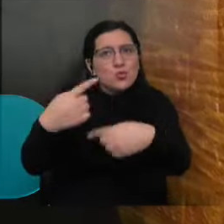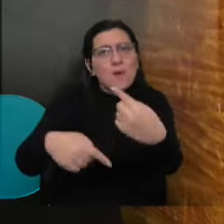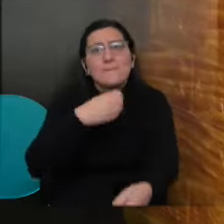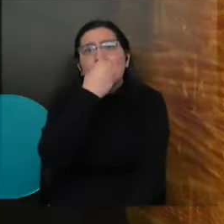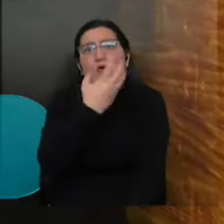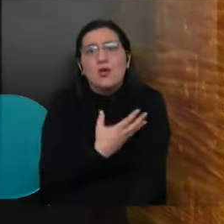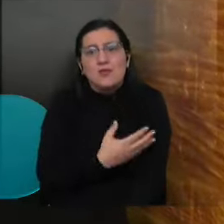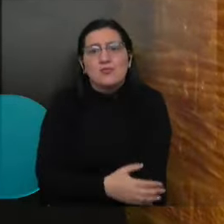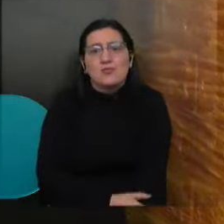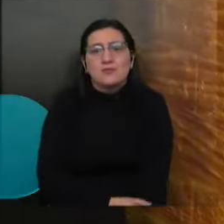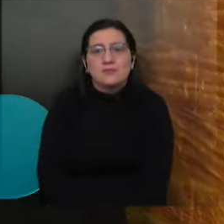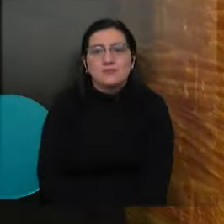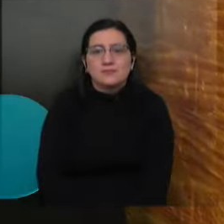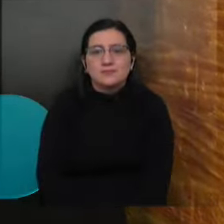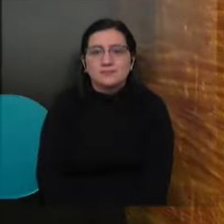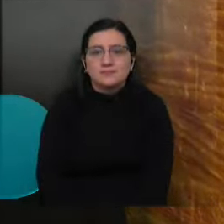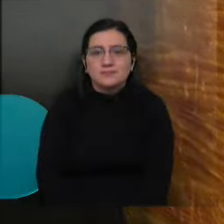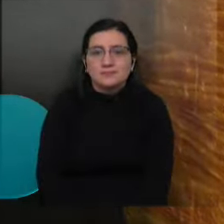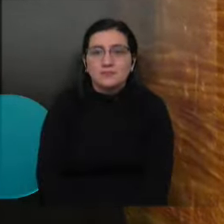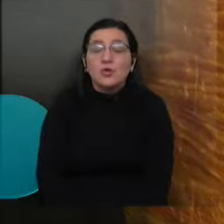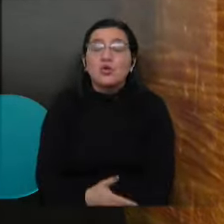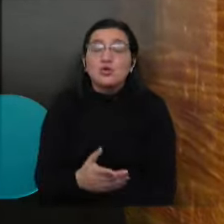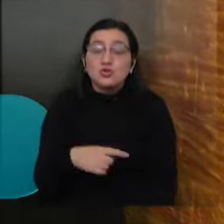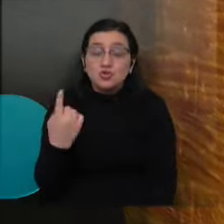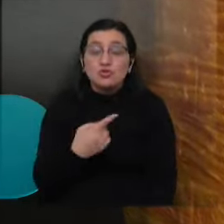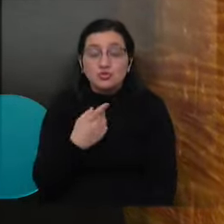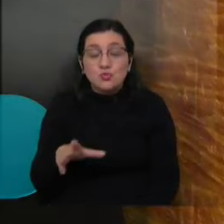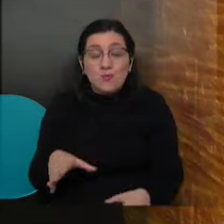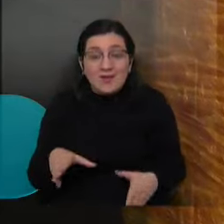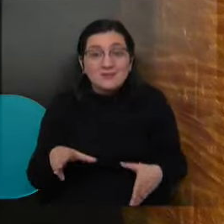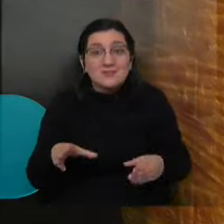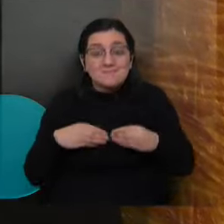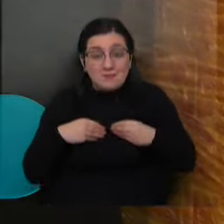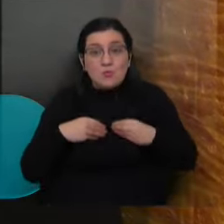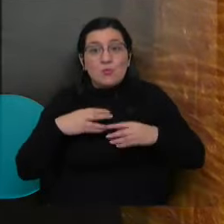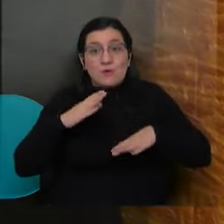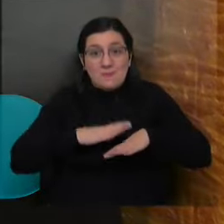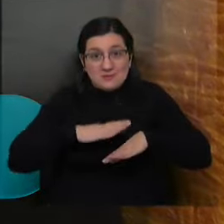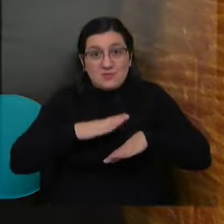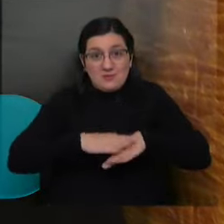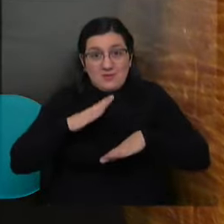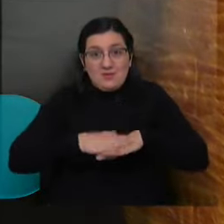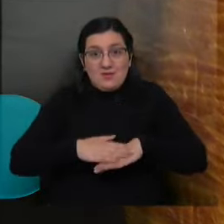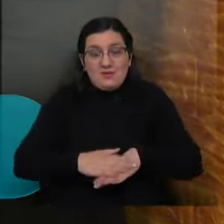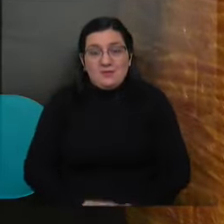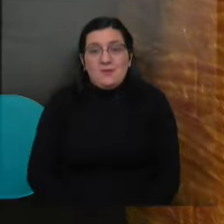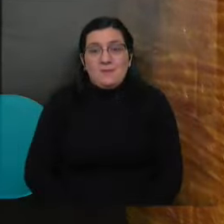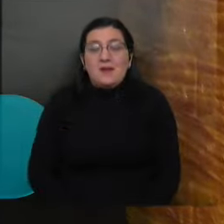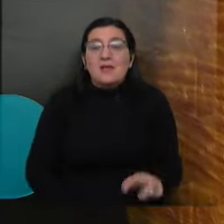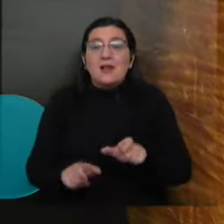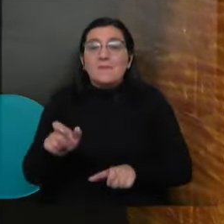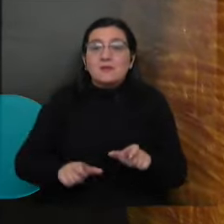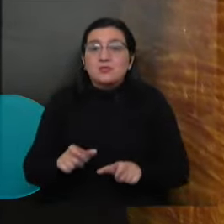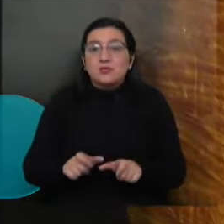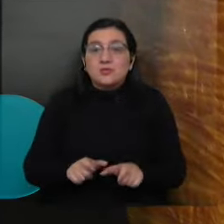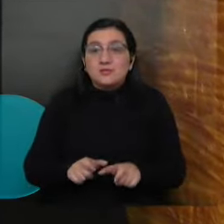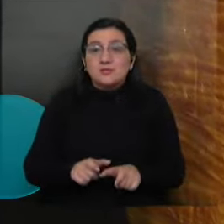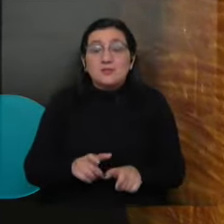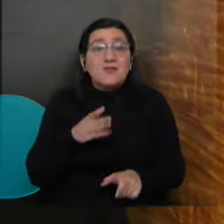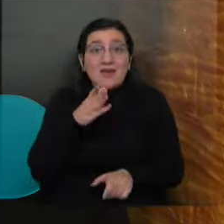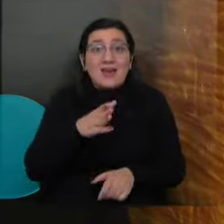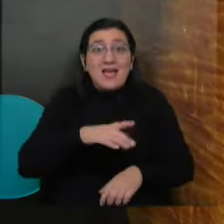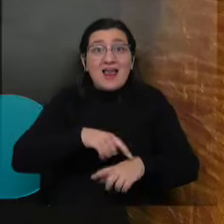esas eso como es lo que Nosotros tomamos Como qué podemos hacer con la responsabilidad que tenemos de que la gente agotó la sala no O sea